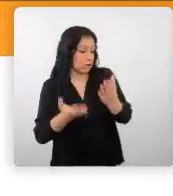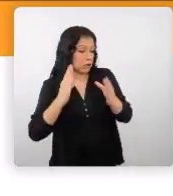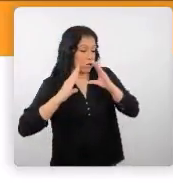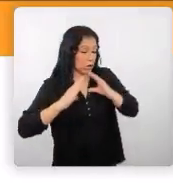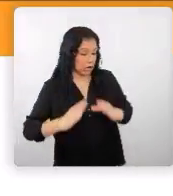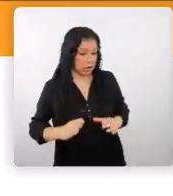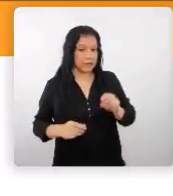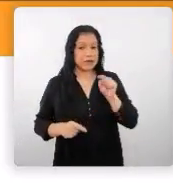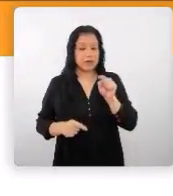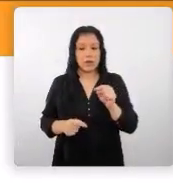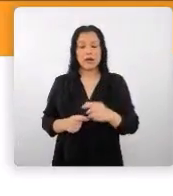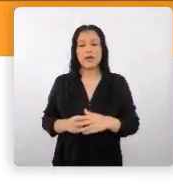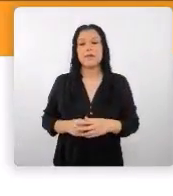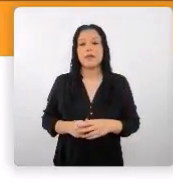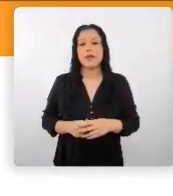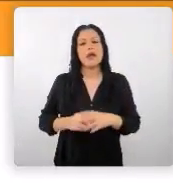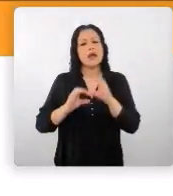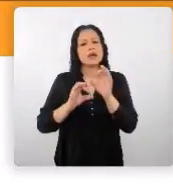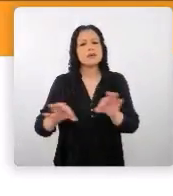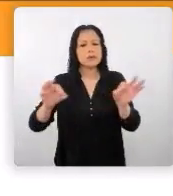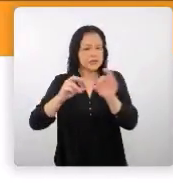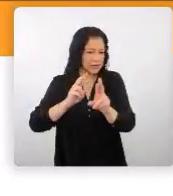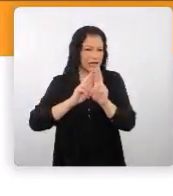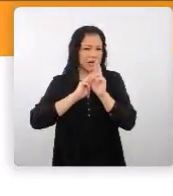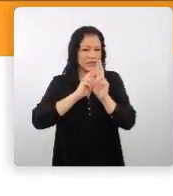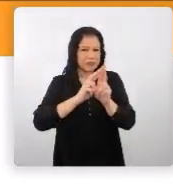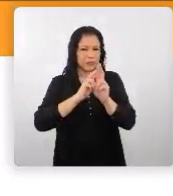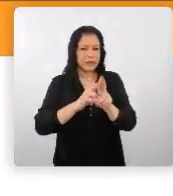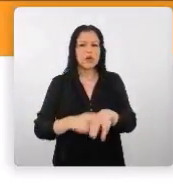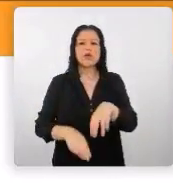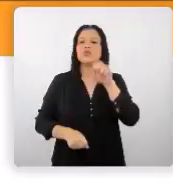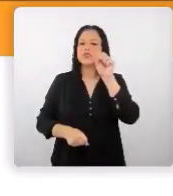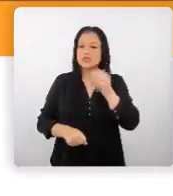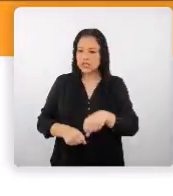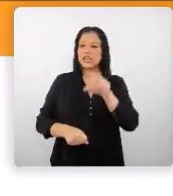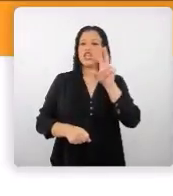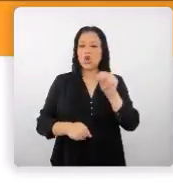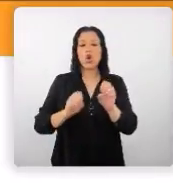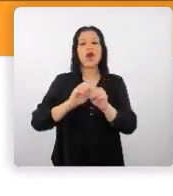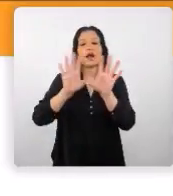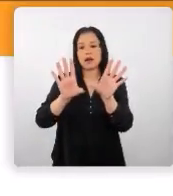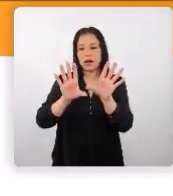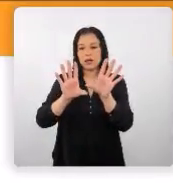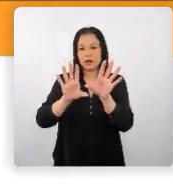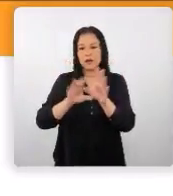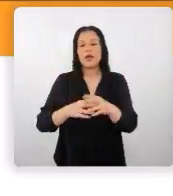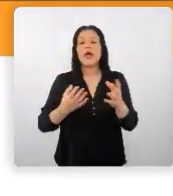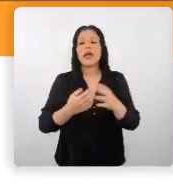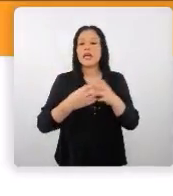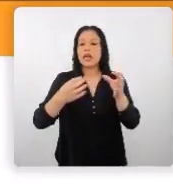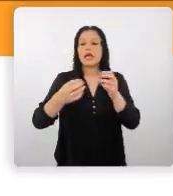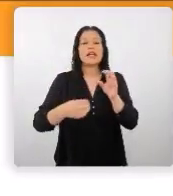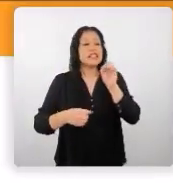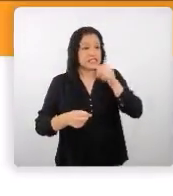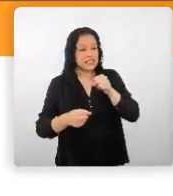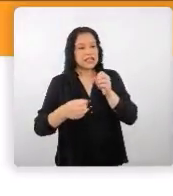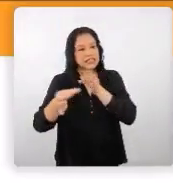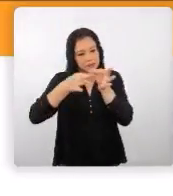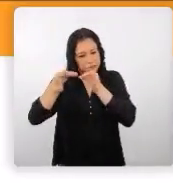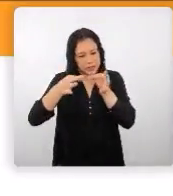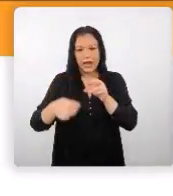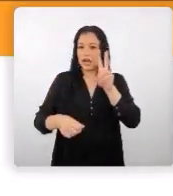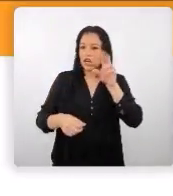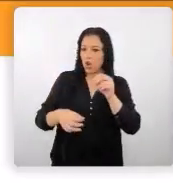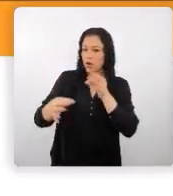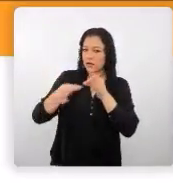puede hacerte, es importante responder con un sí o un no claro y dar los argumentos correspondientes.